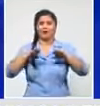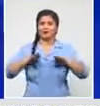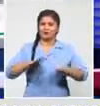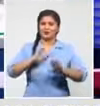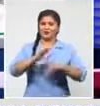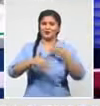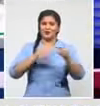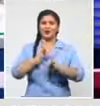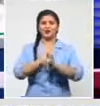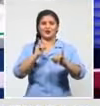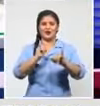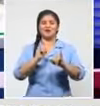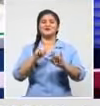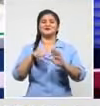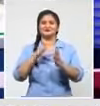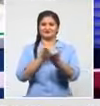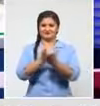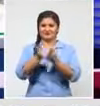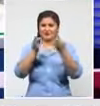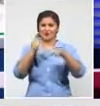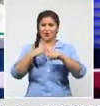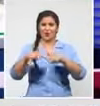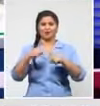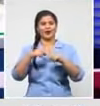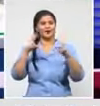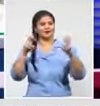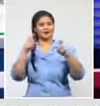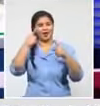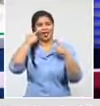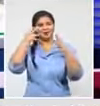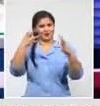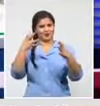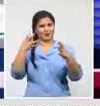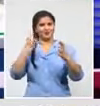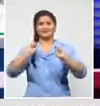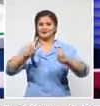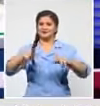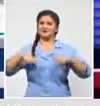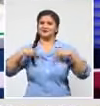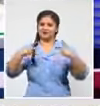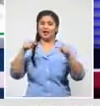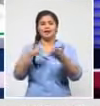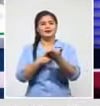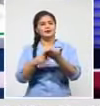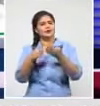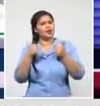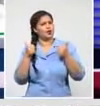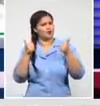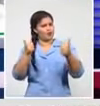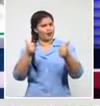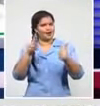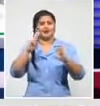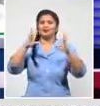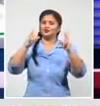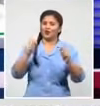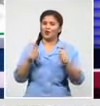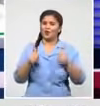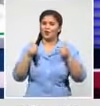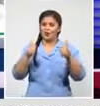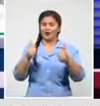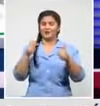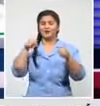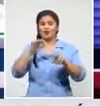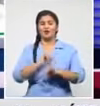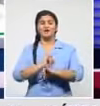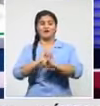seguir conversando sobre otros temas que preocupan. Repetimos, ha sido una semana favorable. Hoy la noticia del día es que